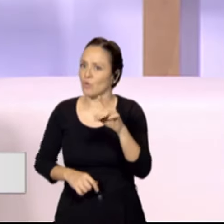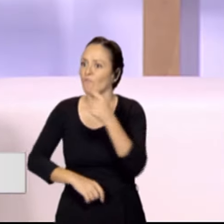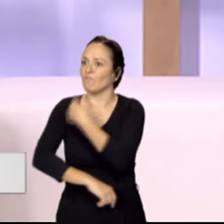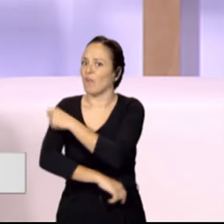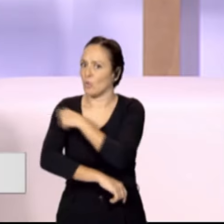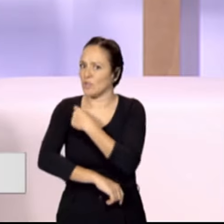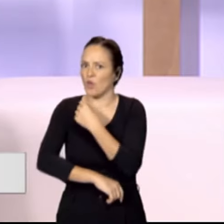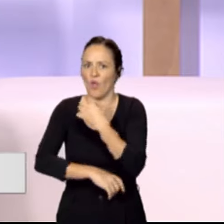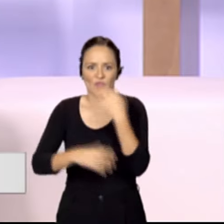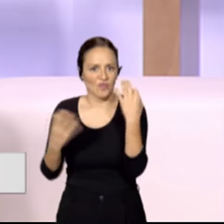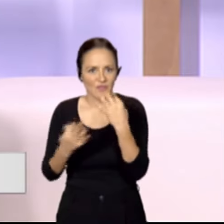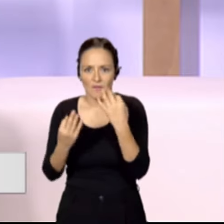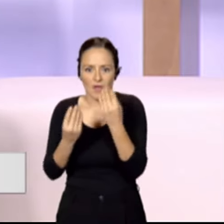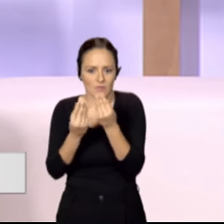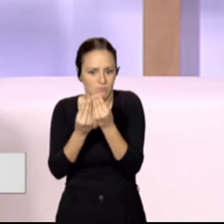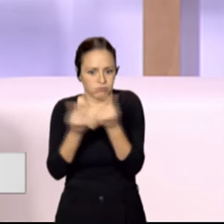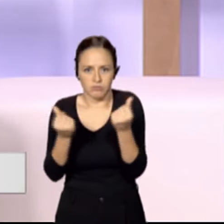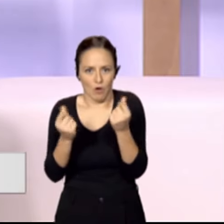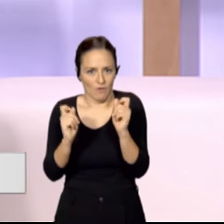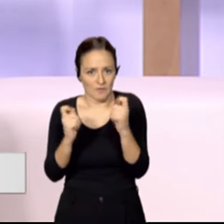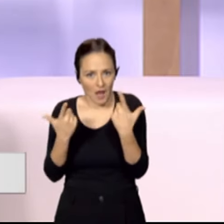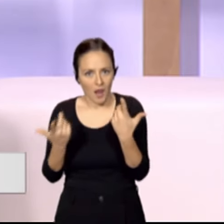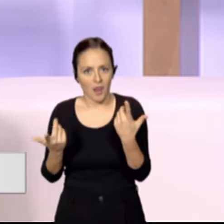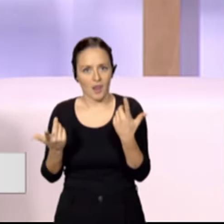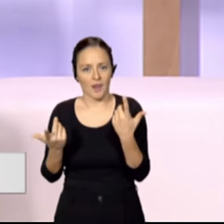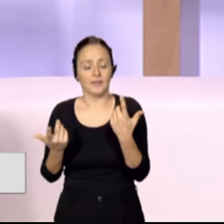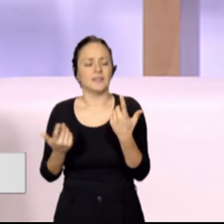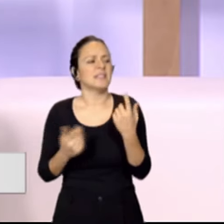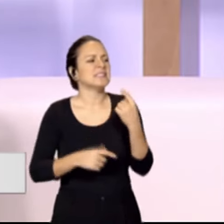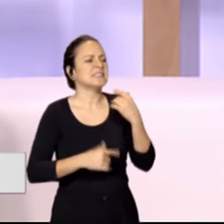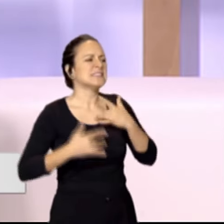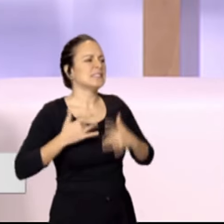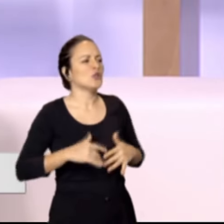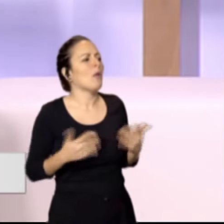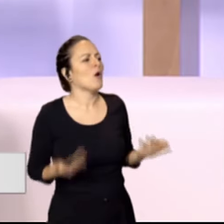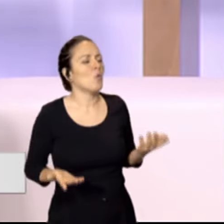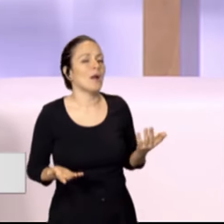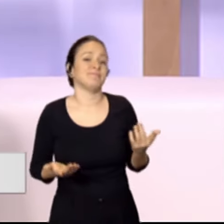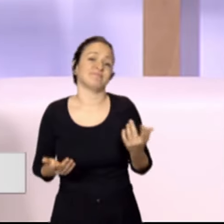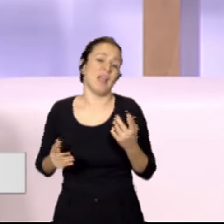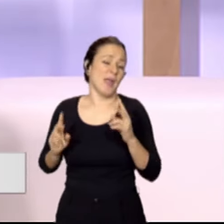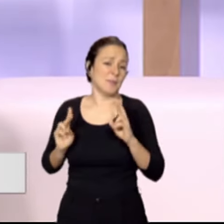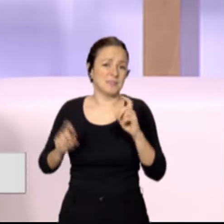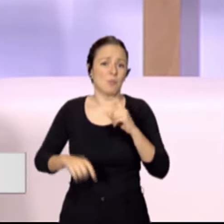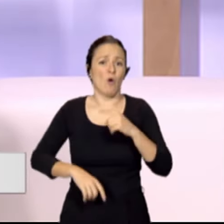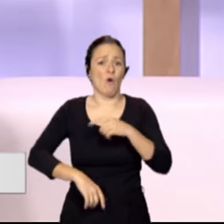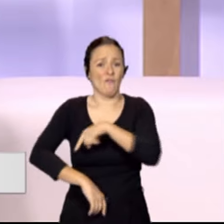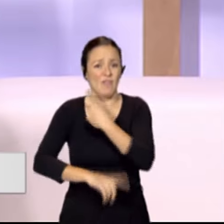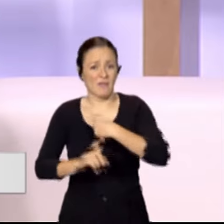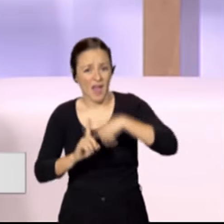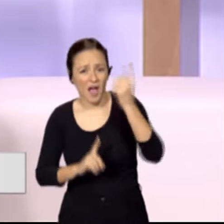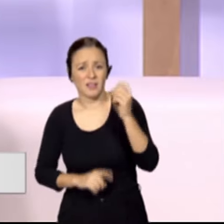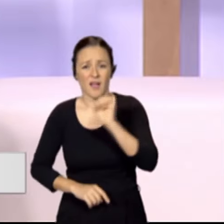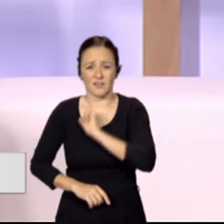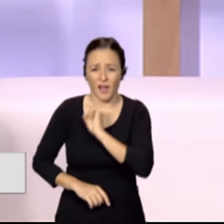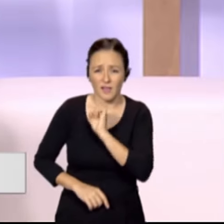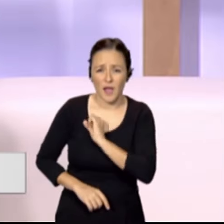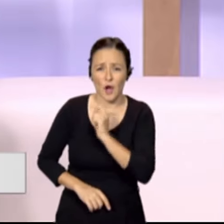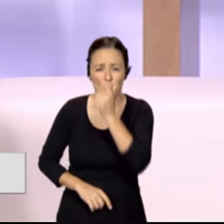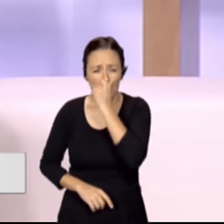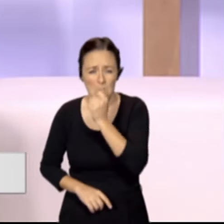erradicada del mundo cuáles son sus síntomas doctor los síntomas del sarampión inicialmente son fiebre alta catarros mocos una cara